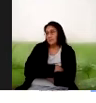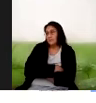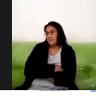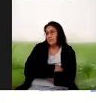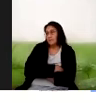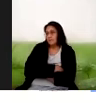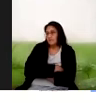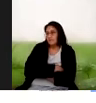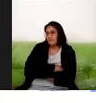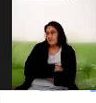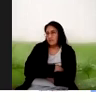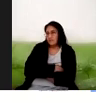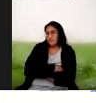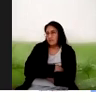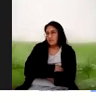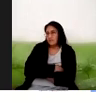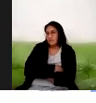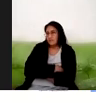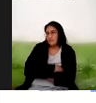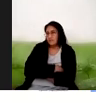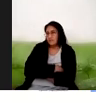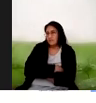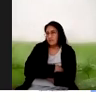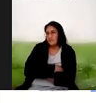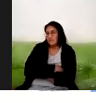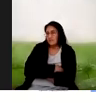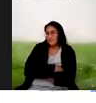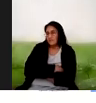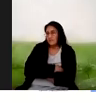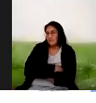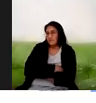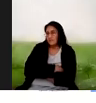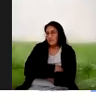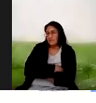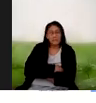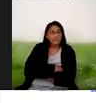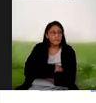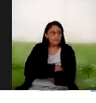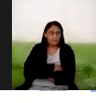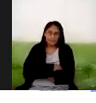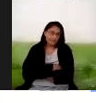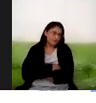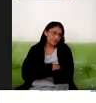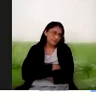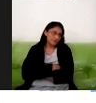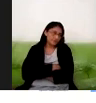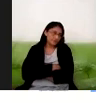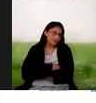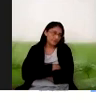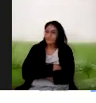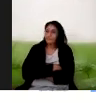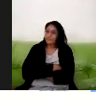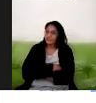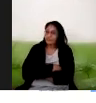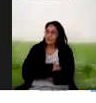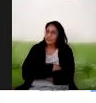denominamos estratificados. ¿Por qué? Porque no todos tocan la membrana basal,